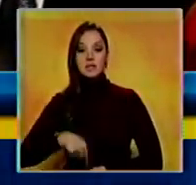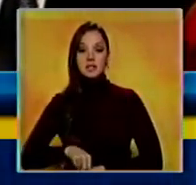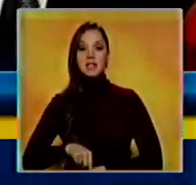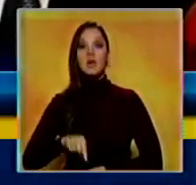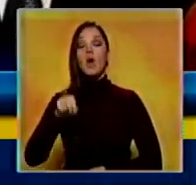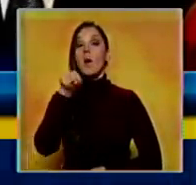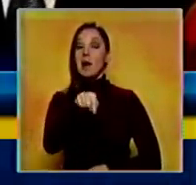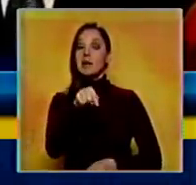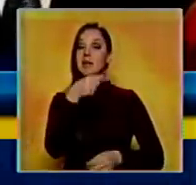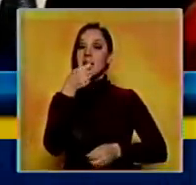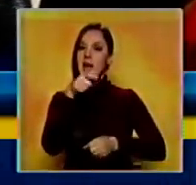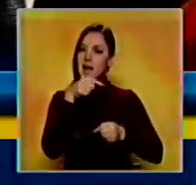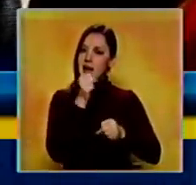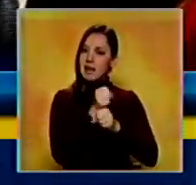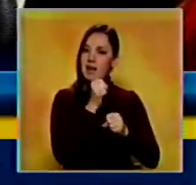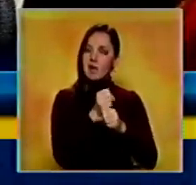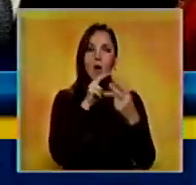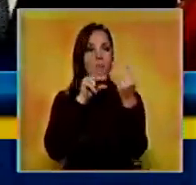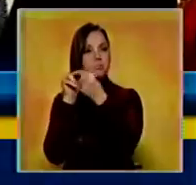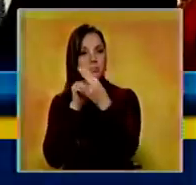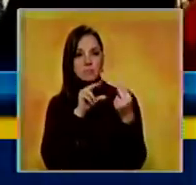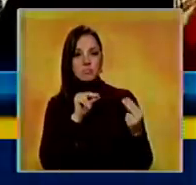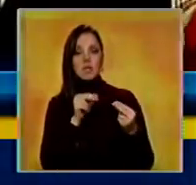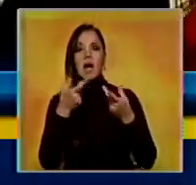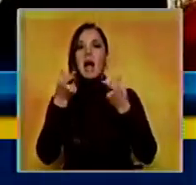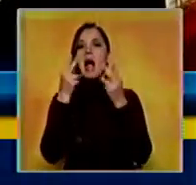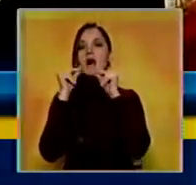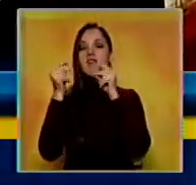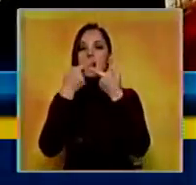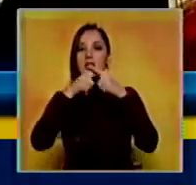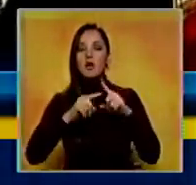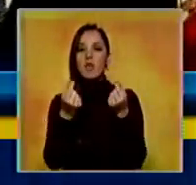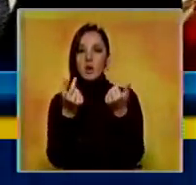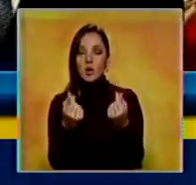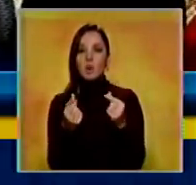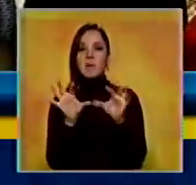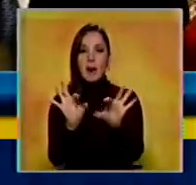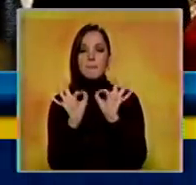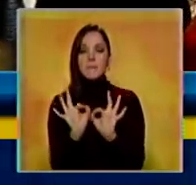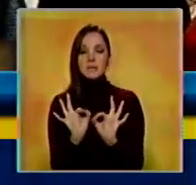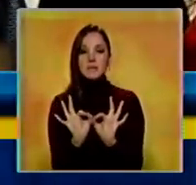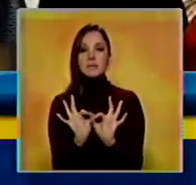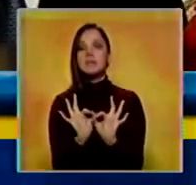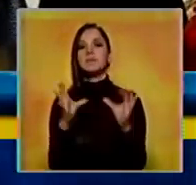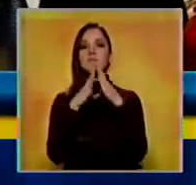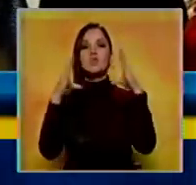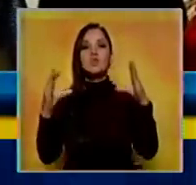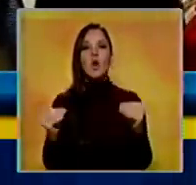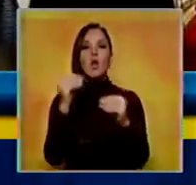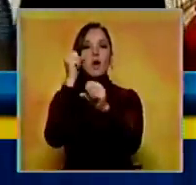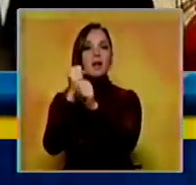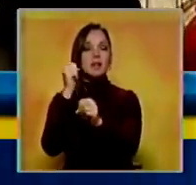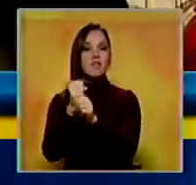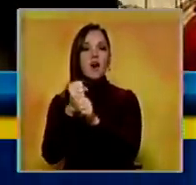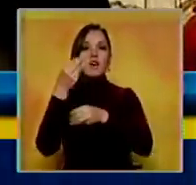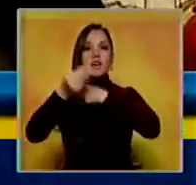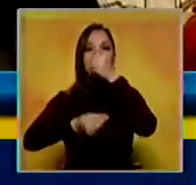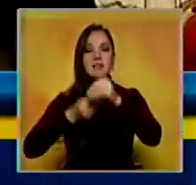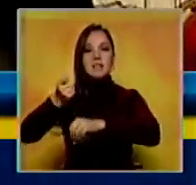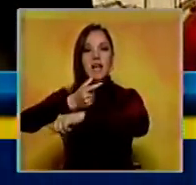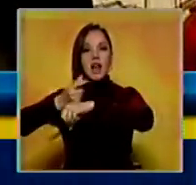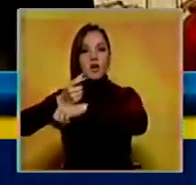que se está desarrollando en el marco de las zonas económicas especiales y todas las actividades que está desarrollando el gobierno bolivariano, bueno,